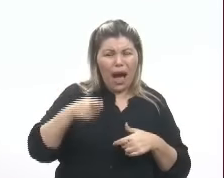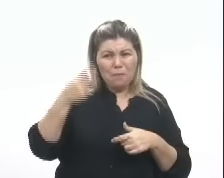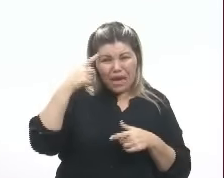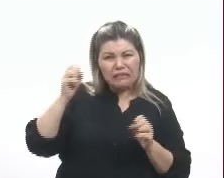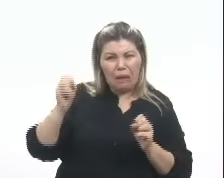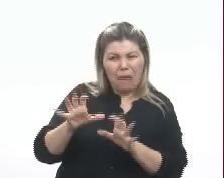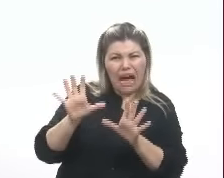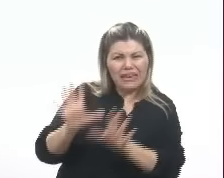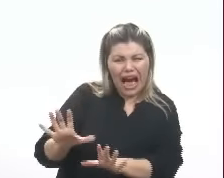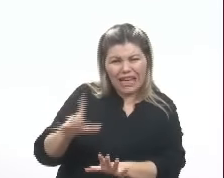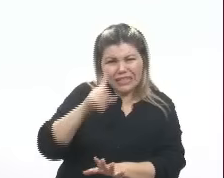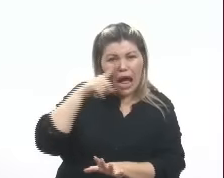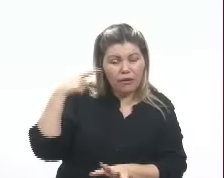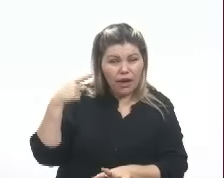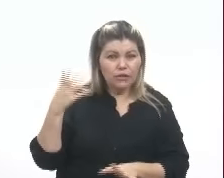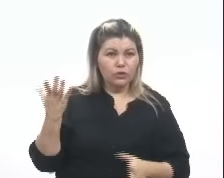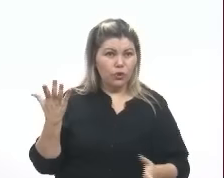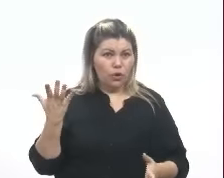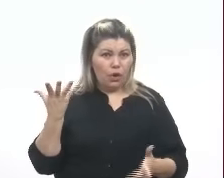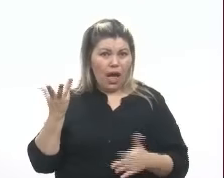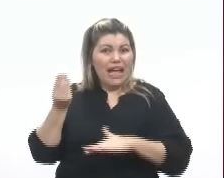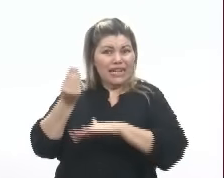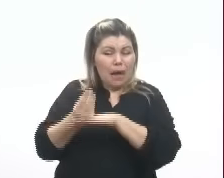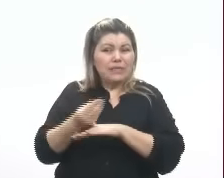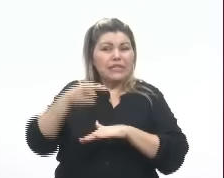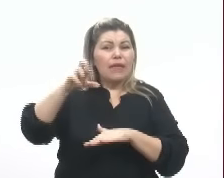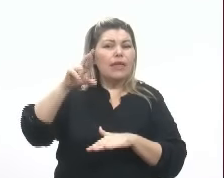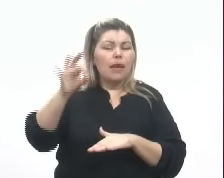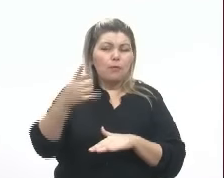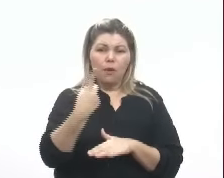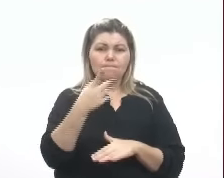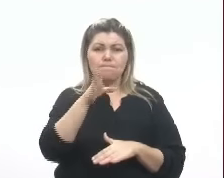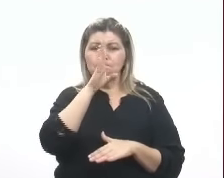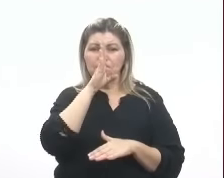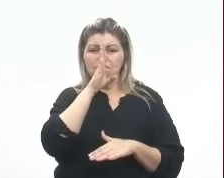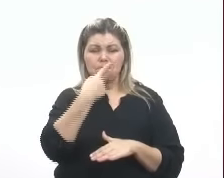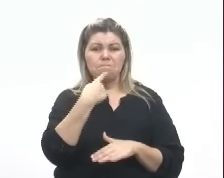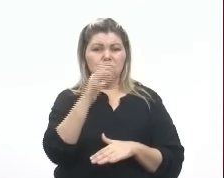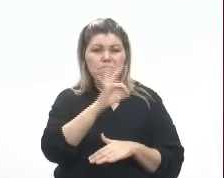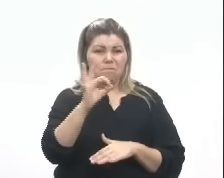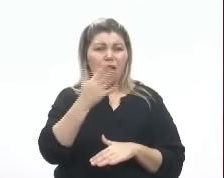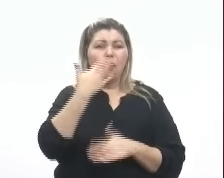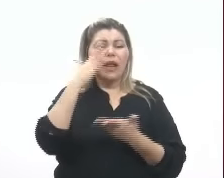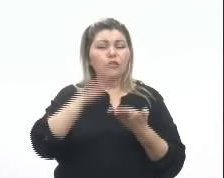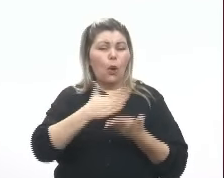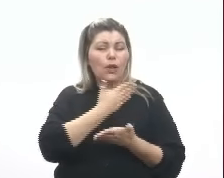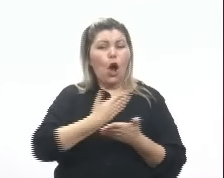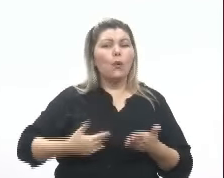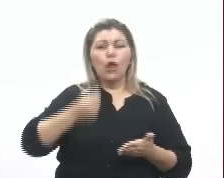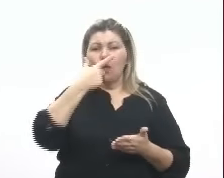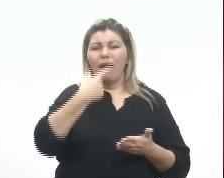No le escucho decir nada acá al representante del PRO. No le escuché hablar del gobierno de Macri.